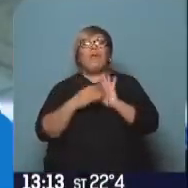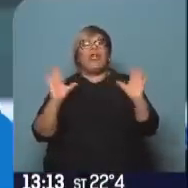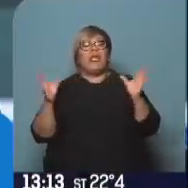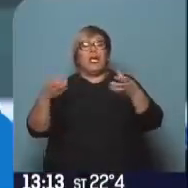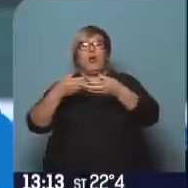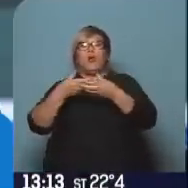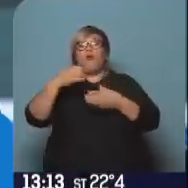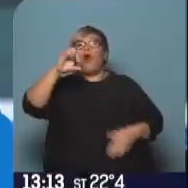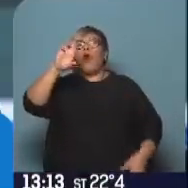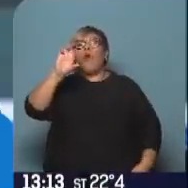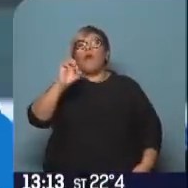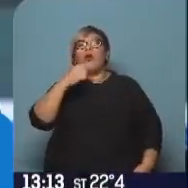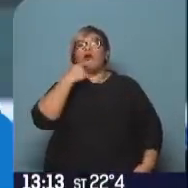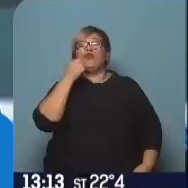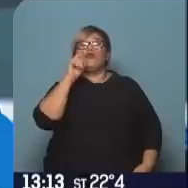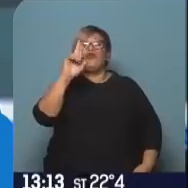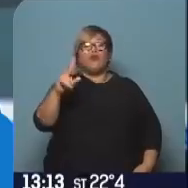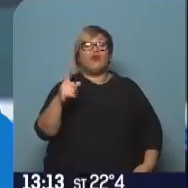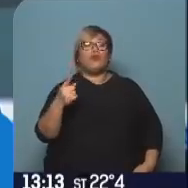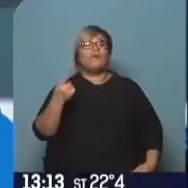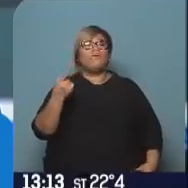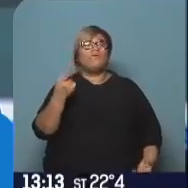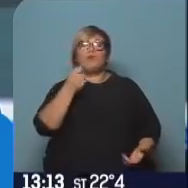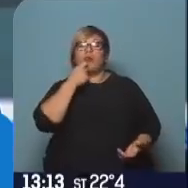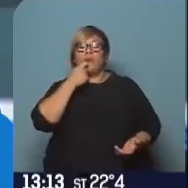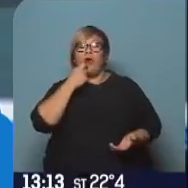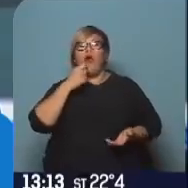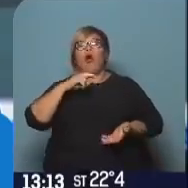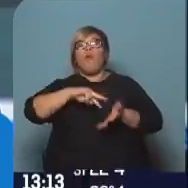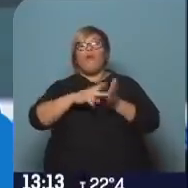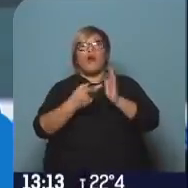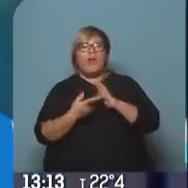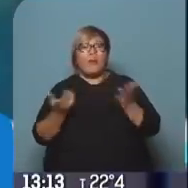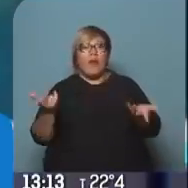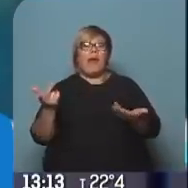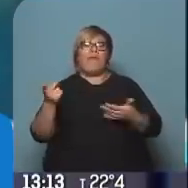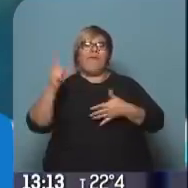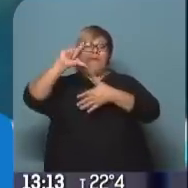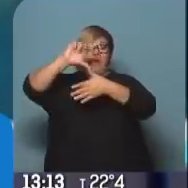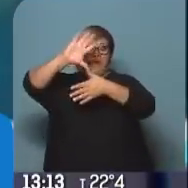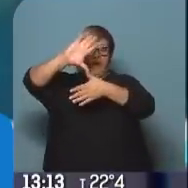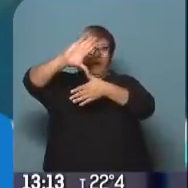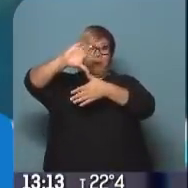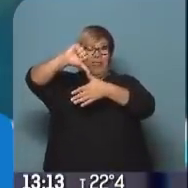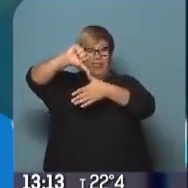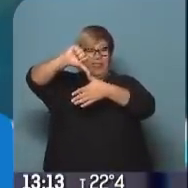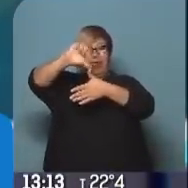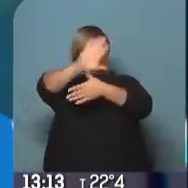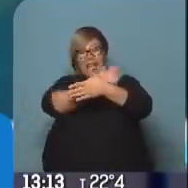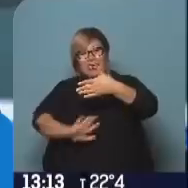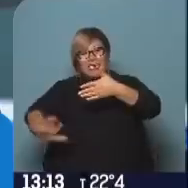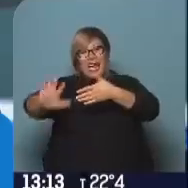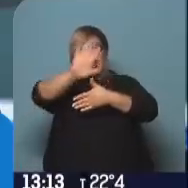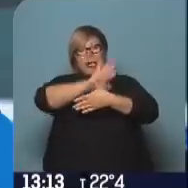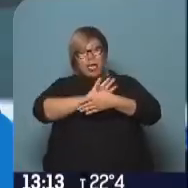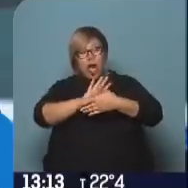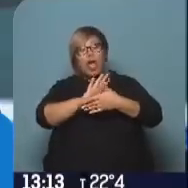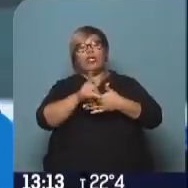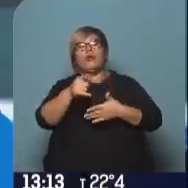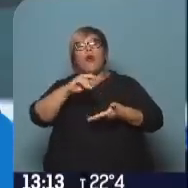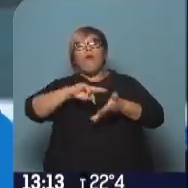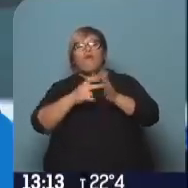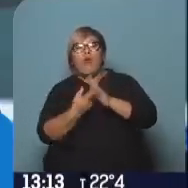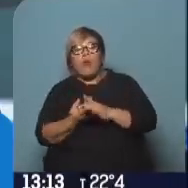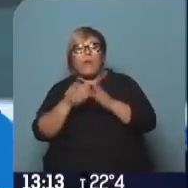cómo se va a parar frente a los problemas de la región. Lo de Venezuela, como vos decías, está claro la postura, pero también tiene que